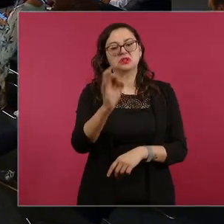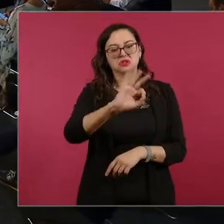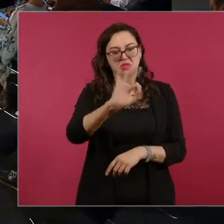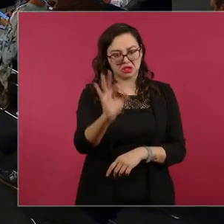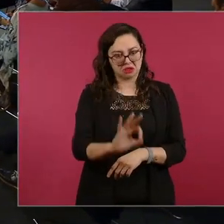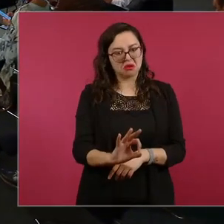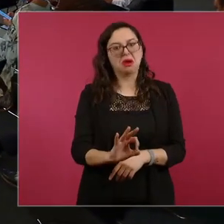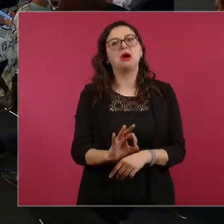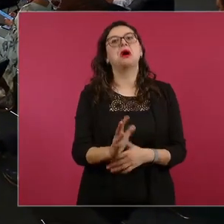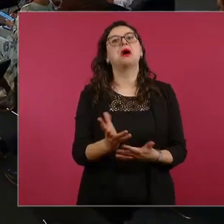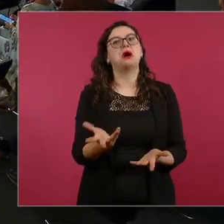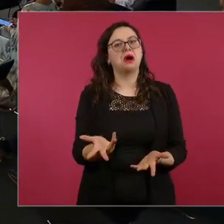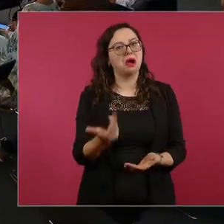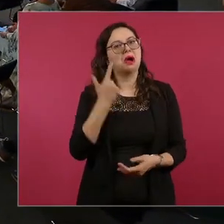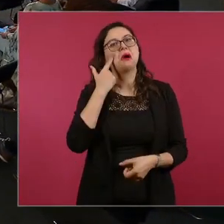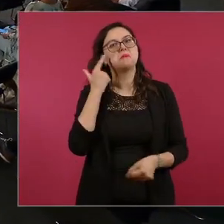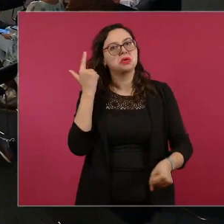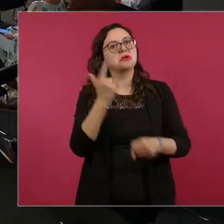enjuague?